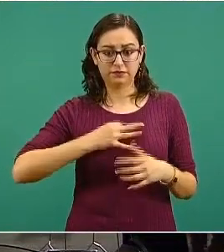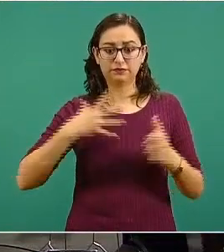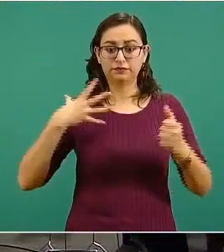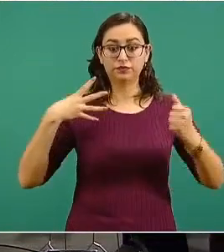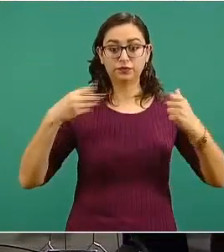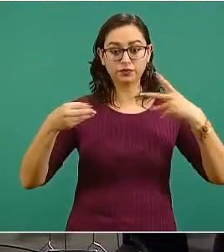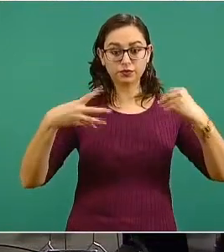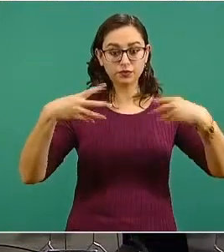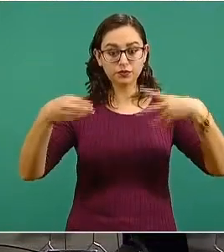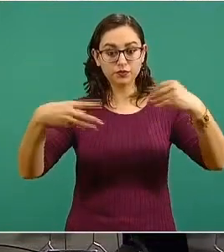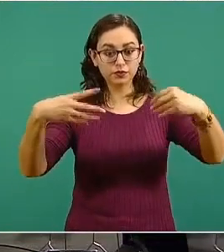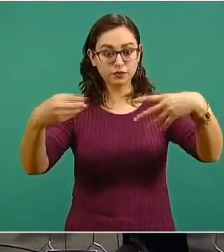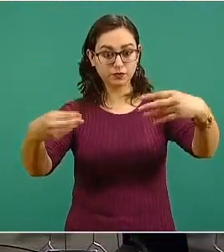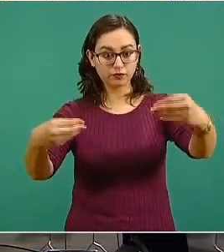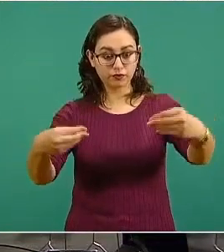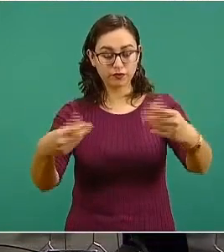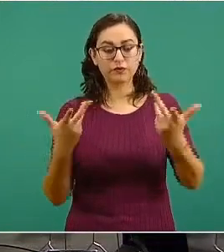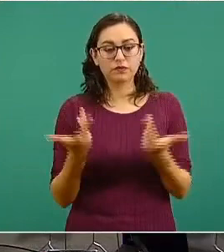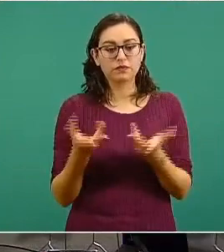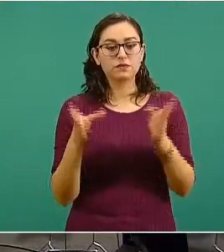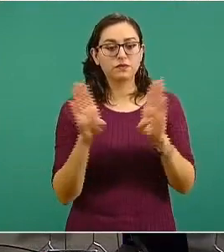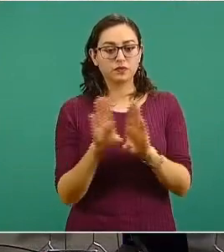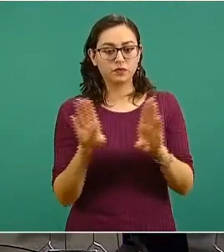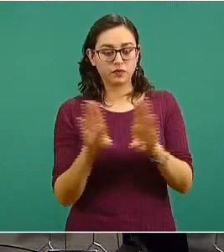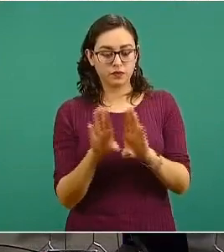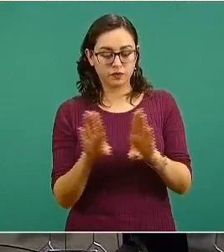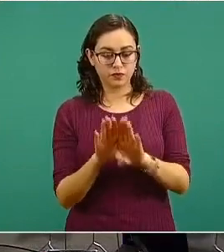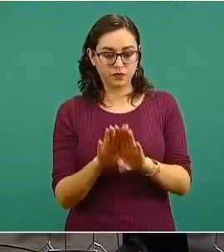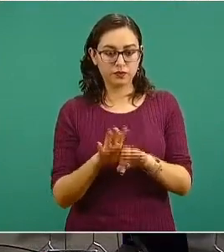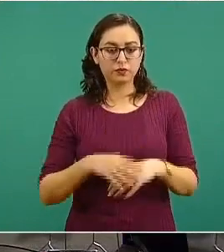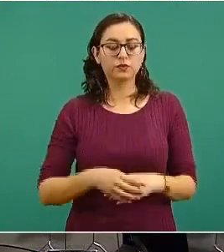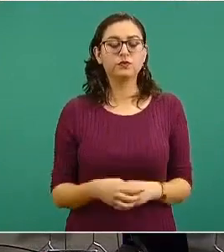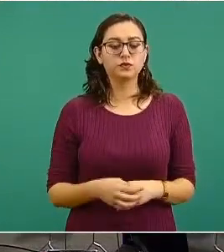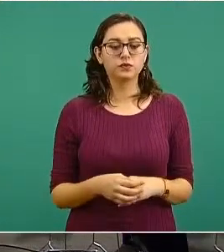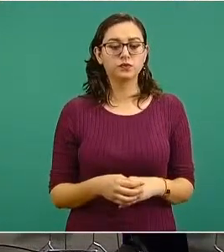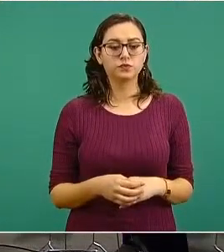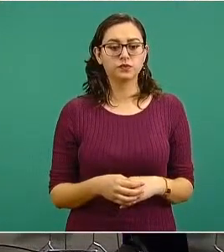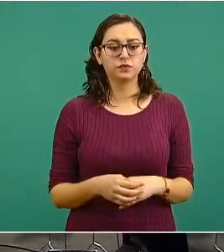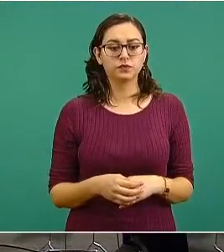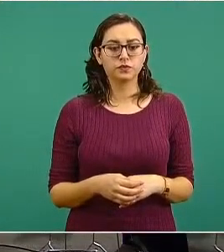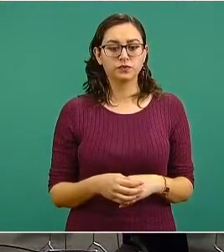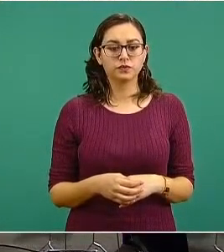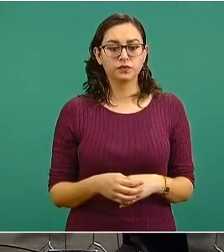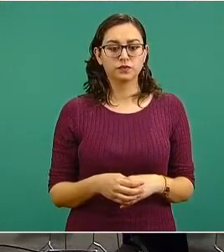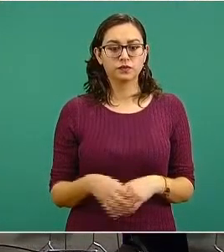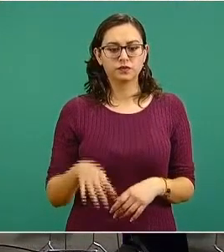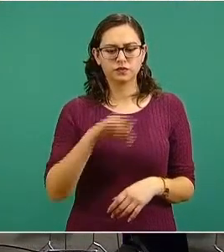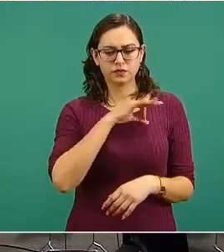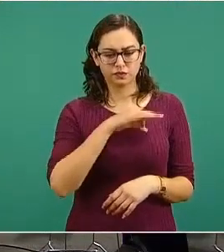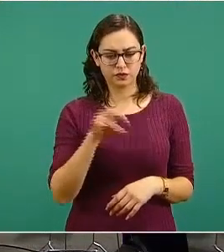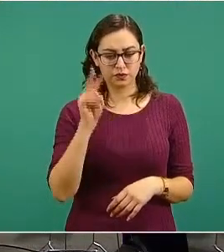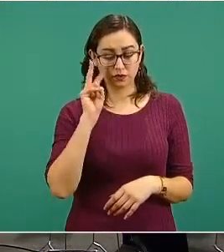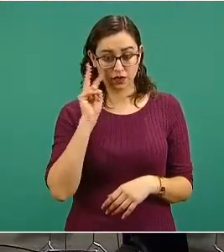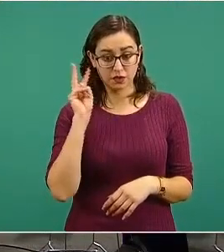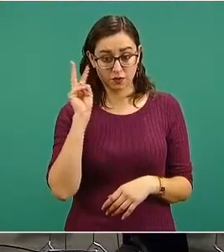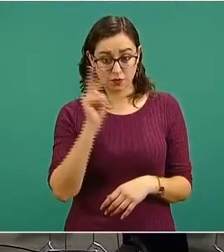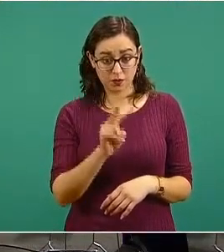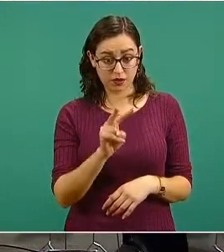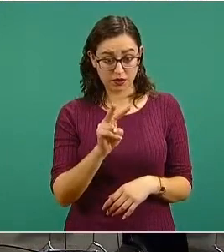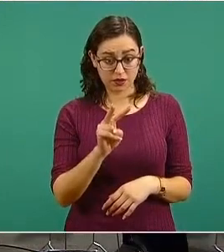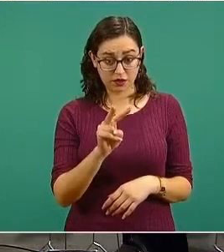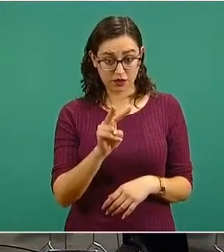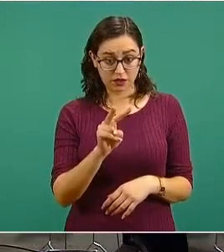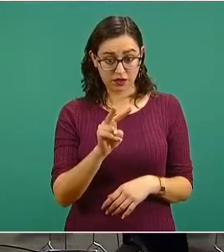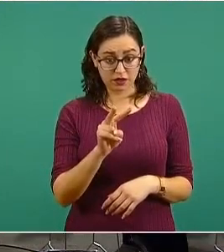de virus SARS-CoV-2, de COVID-19. Aquí hay un artefactito, no sé si se pudiera arreglar,